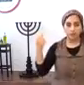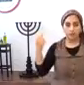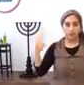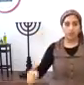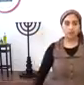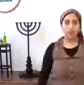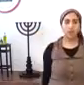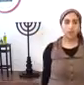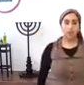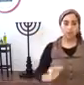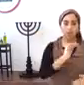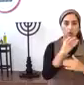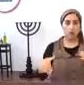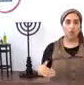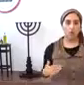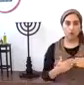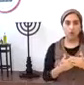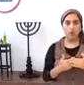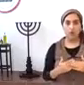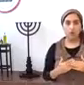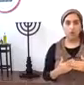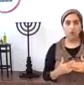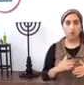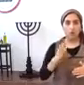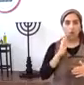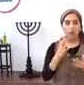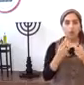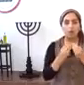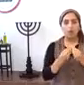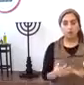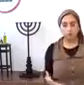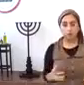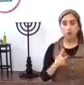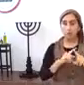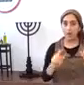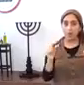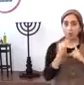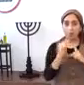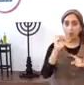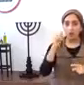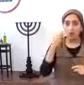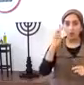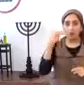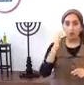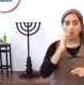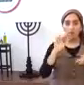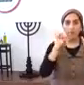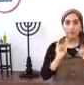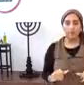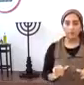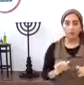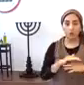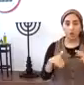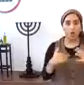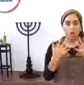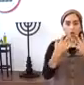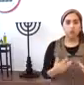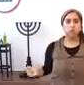nuestra fuerza todo va a perecer menos la palabra de Yahweh